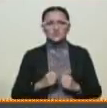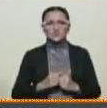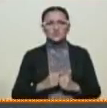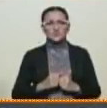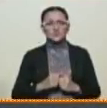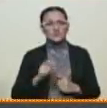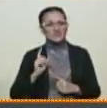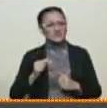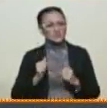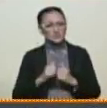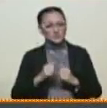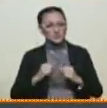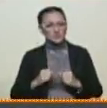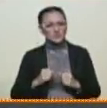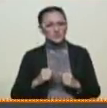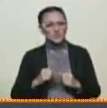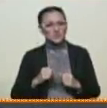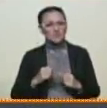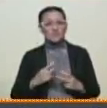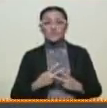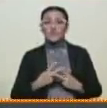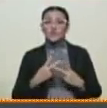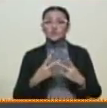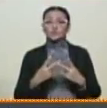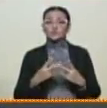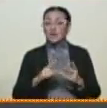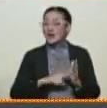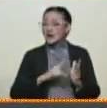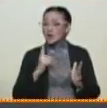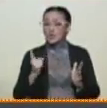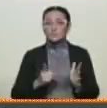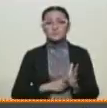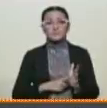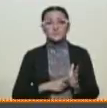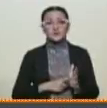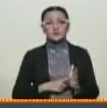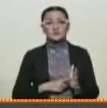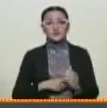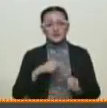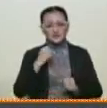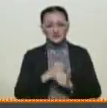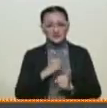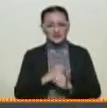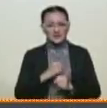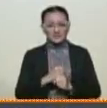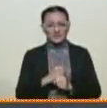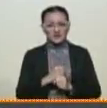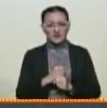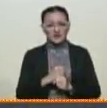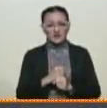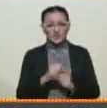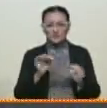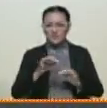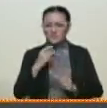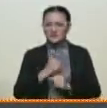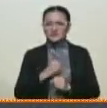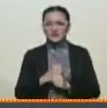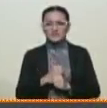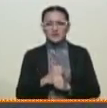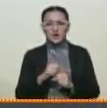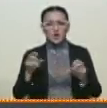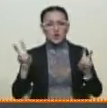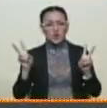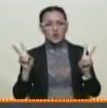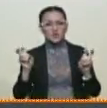hierro, con una voluntad absoluta, el trabajo, el ritmo de nuestro trabajo, los